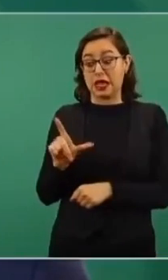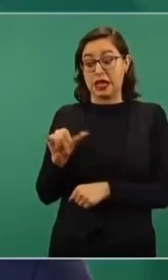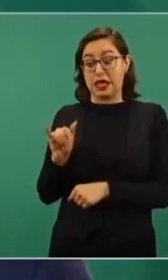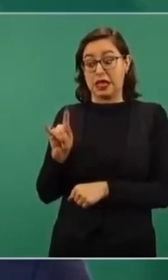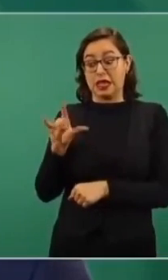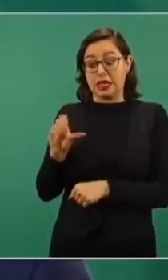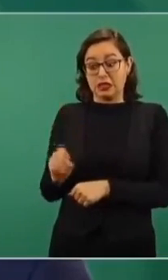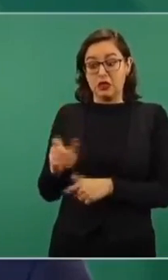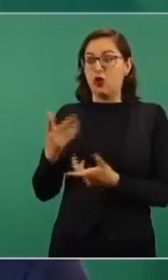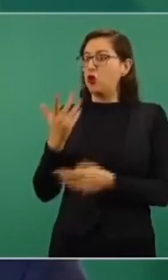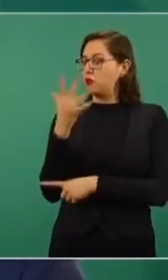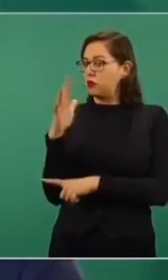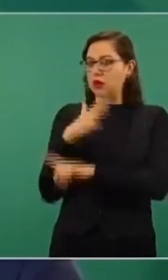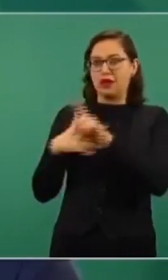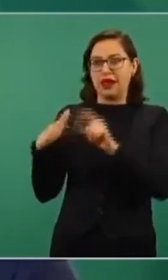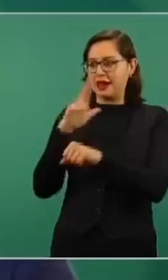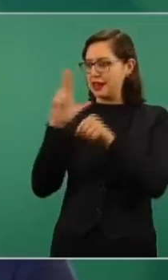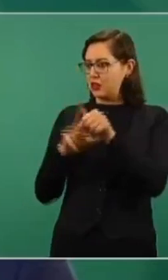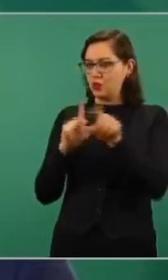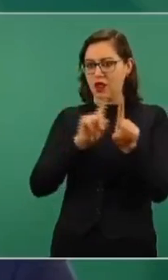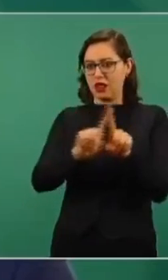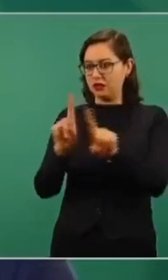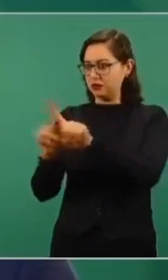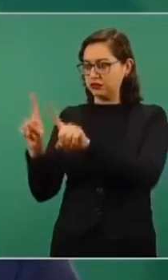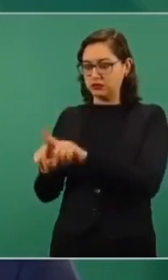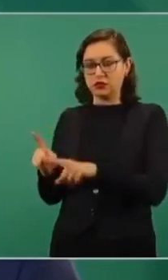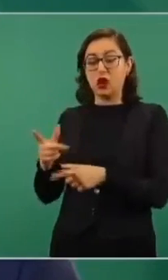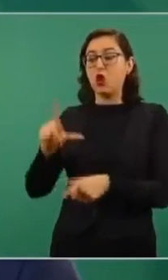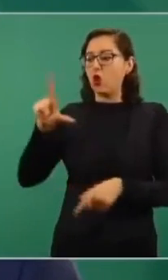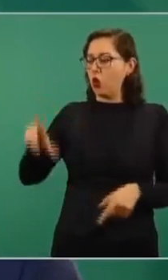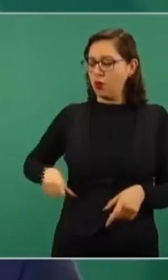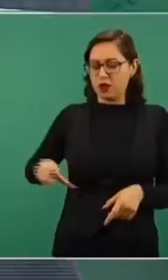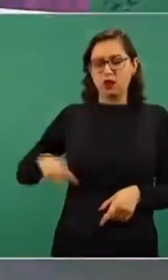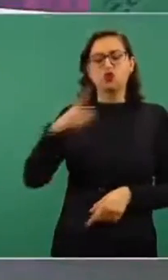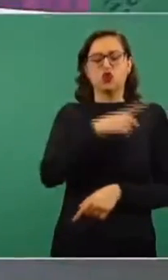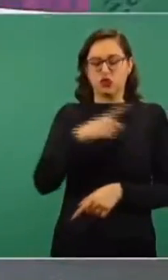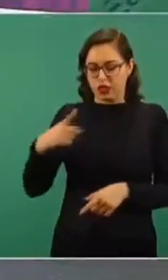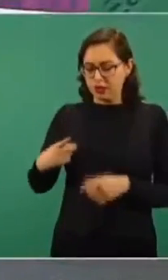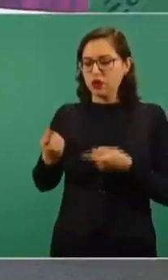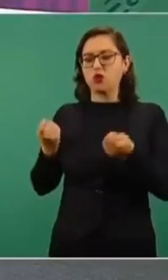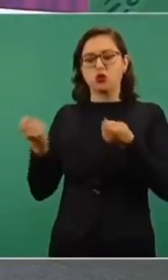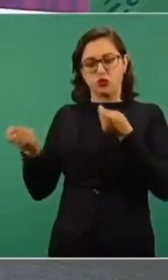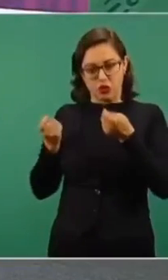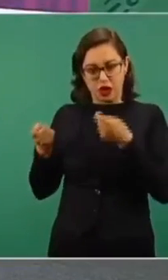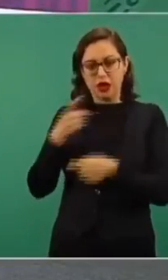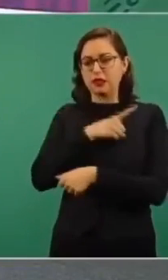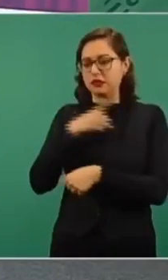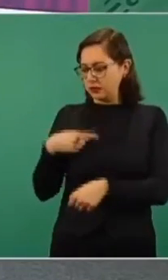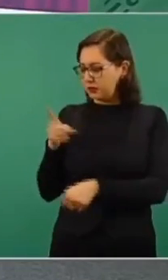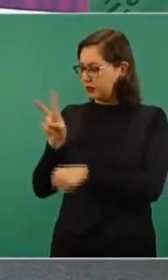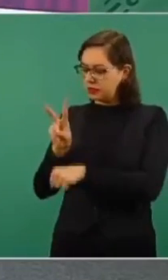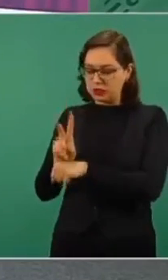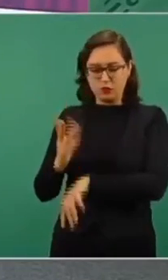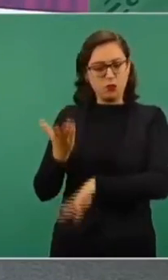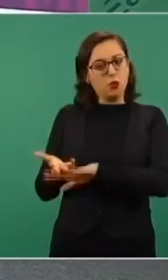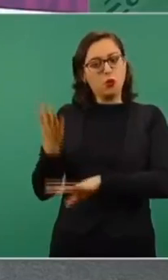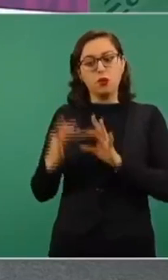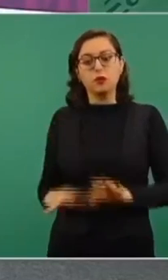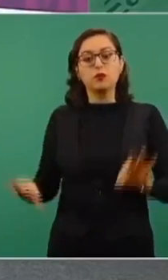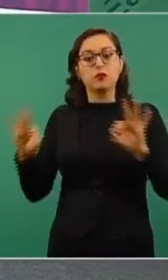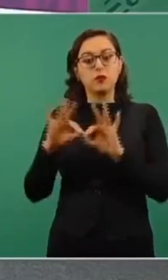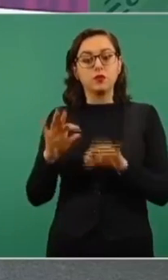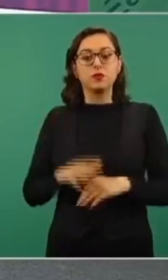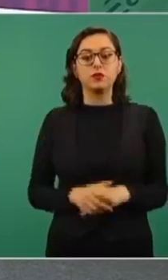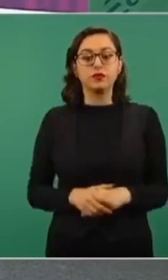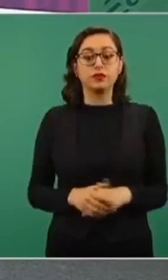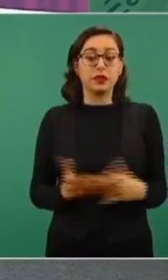tema estratégico. La historia de Bolivia, como decía Marcelo Quiroga Santa Cruz, un gran pensador